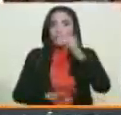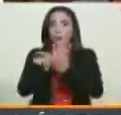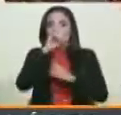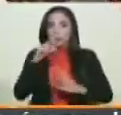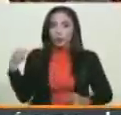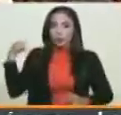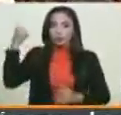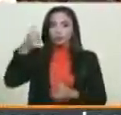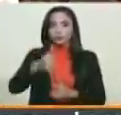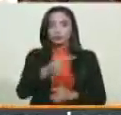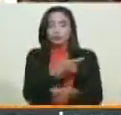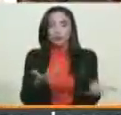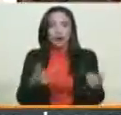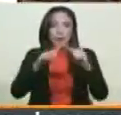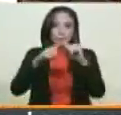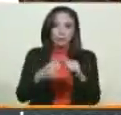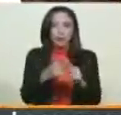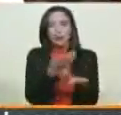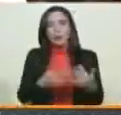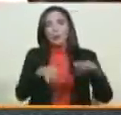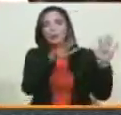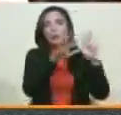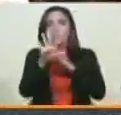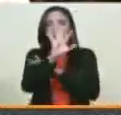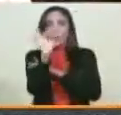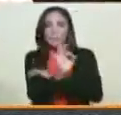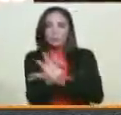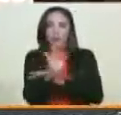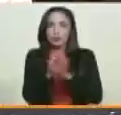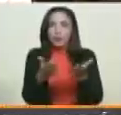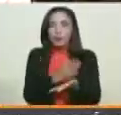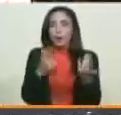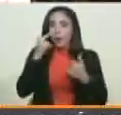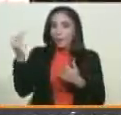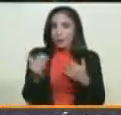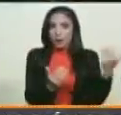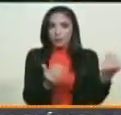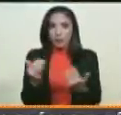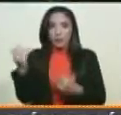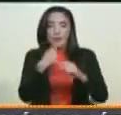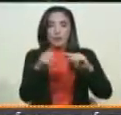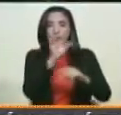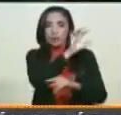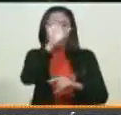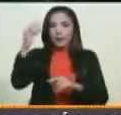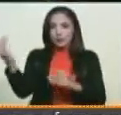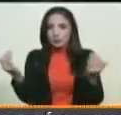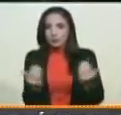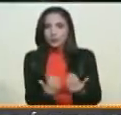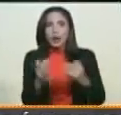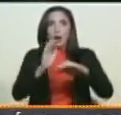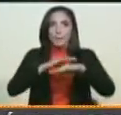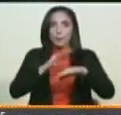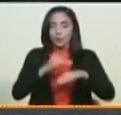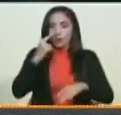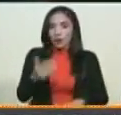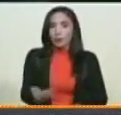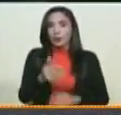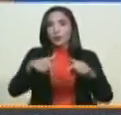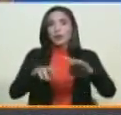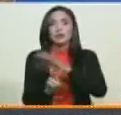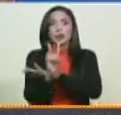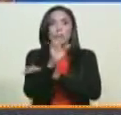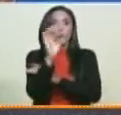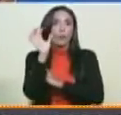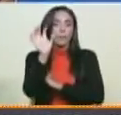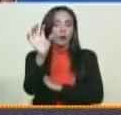4 años y más del 85% vienen a Venezuela, porque vale resaltar que Venezuela es el segundo